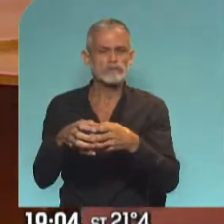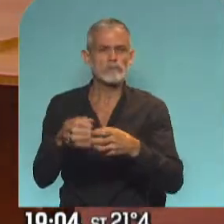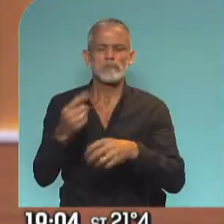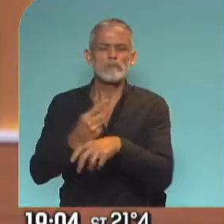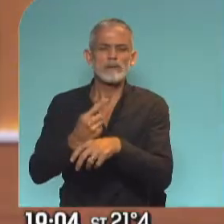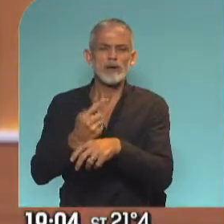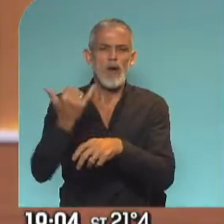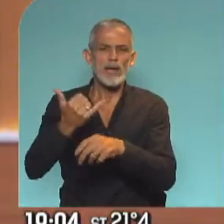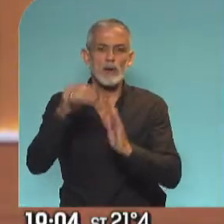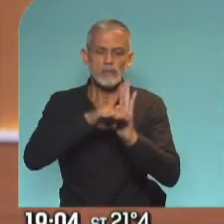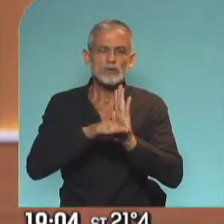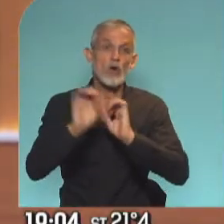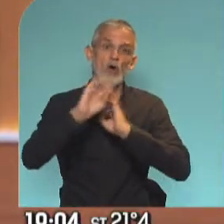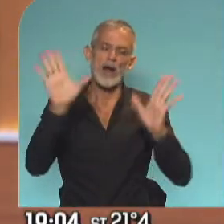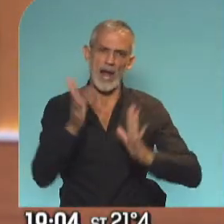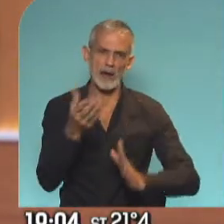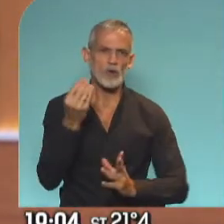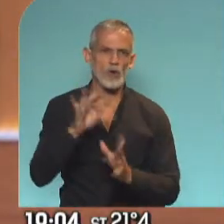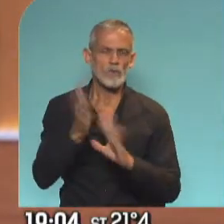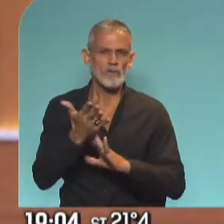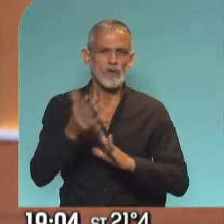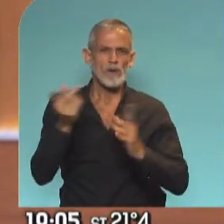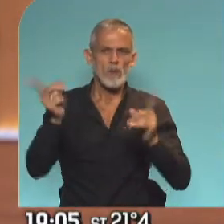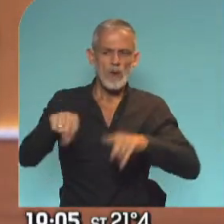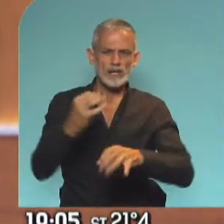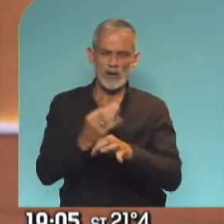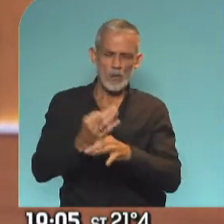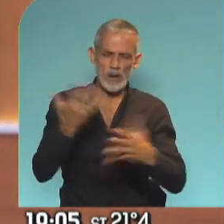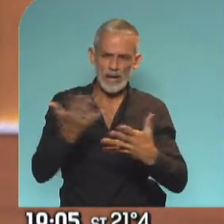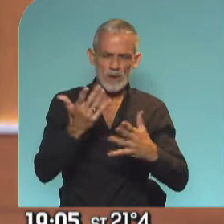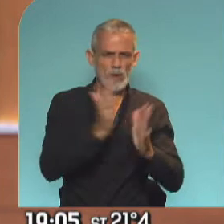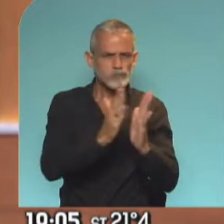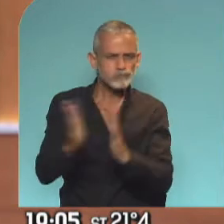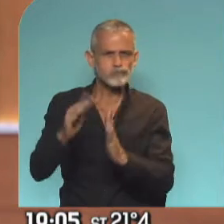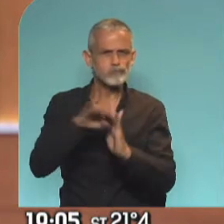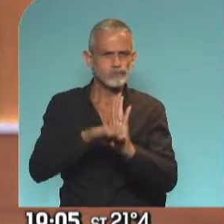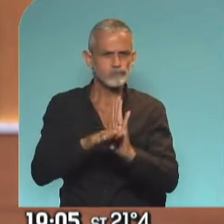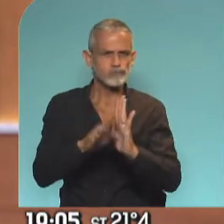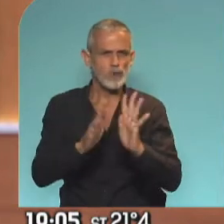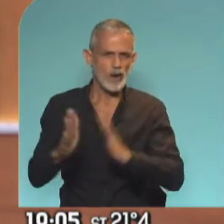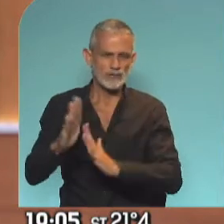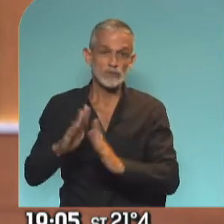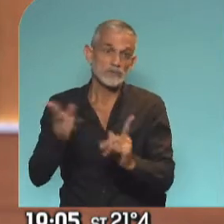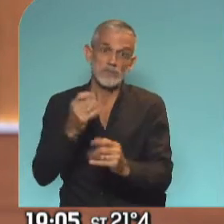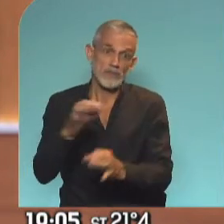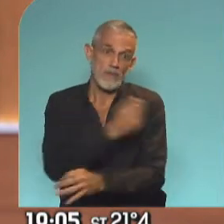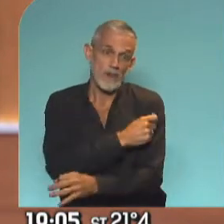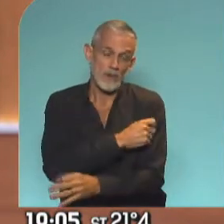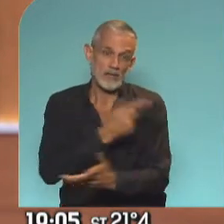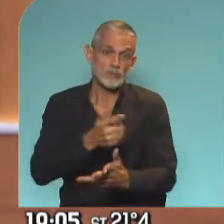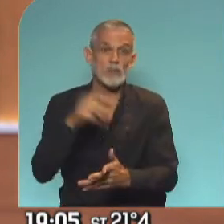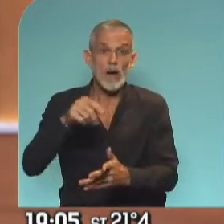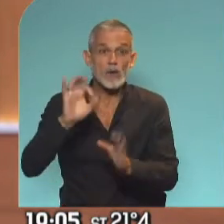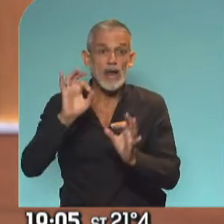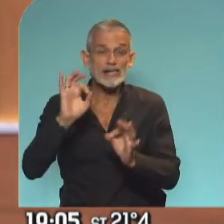primero tener un protocolo claro de cómo sería esa vuelta a la presencialidad, pero también hablan de una vacunación que por ahora, como se